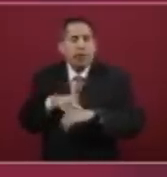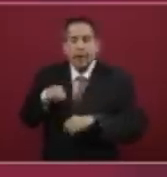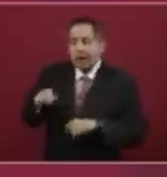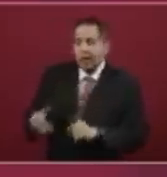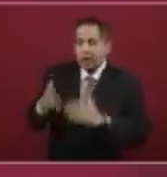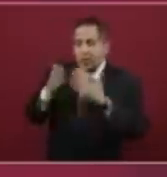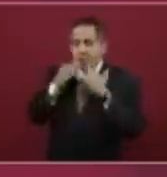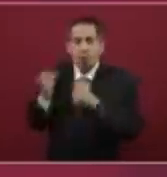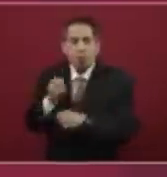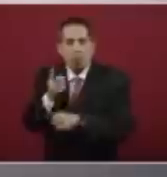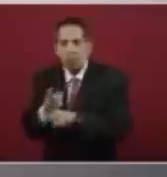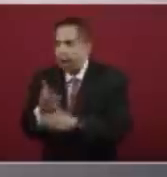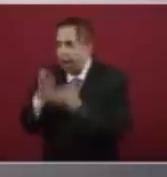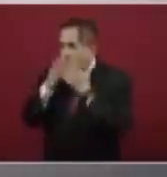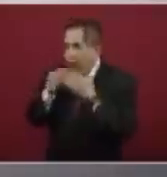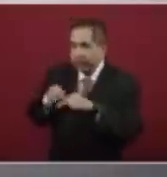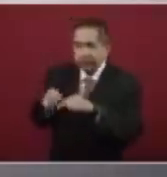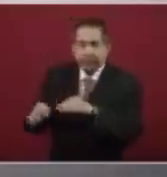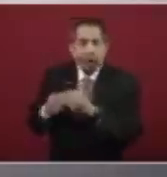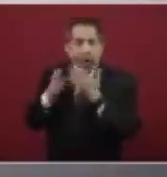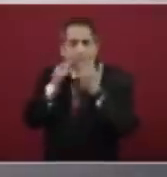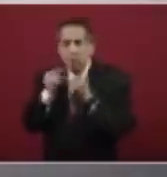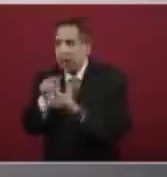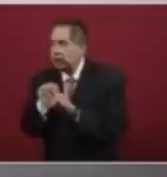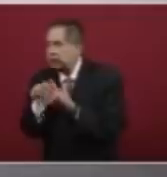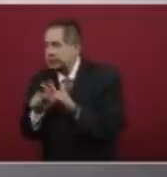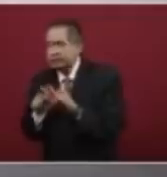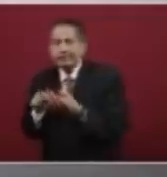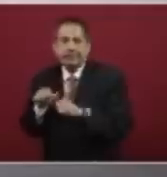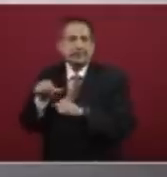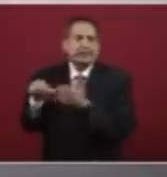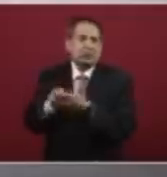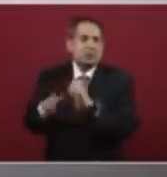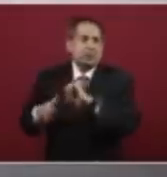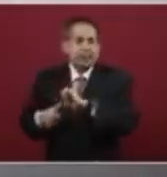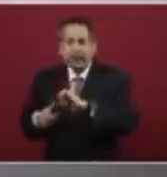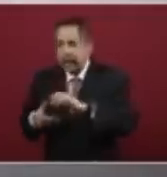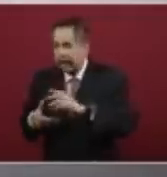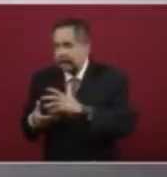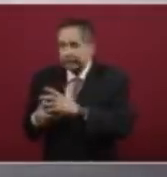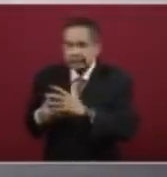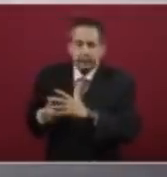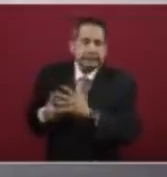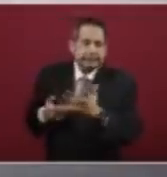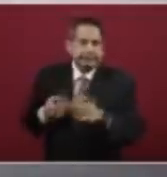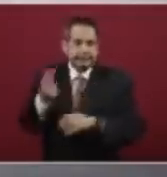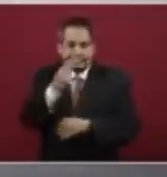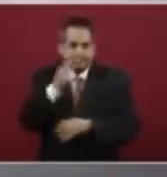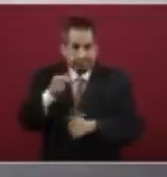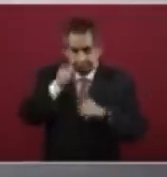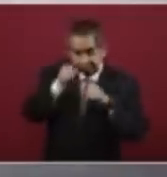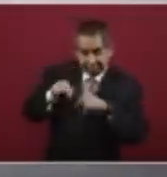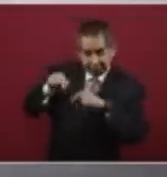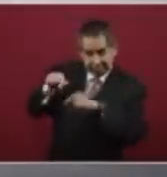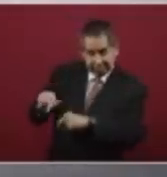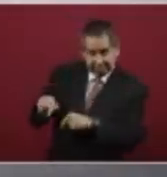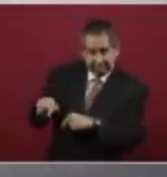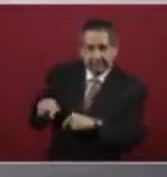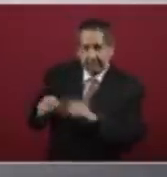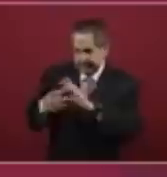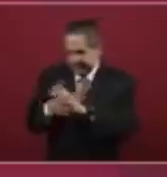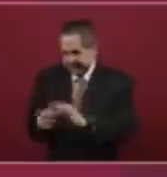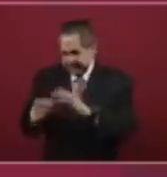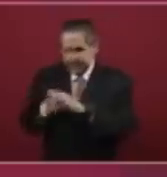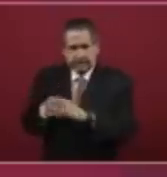alternativas en Centroamérica, y hay que procurar que se le